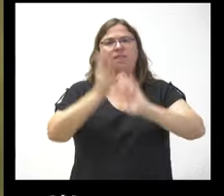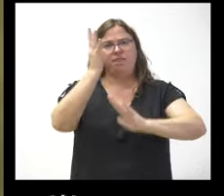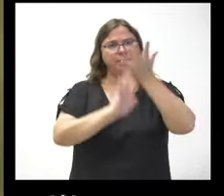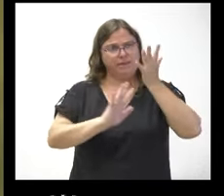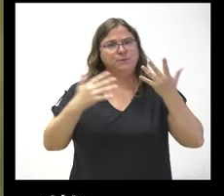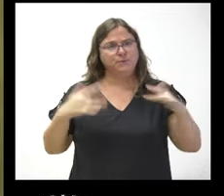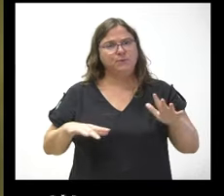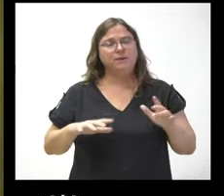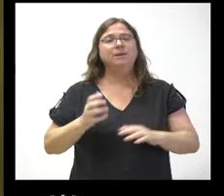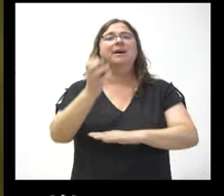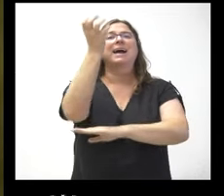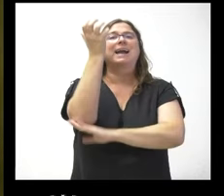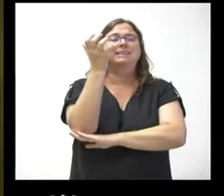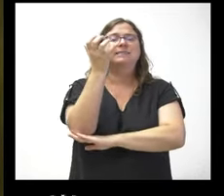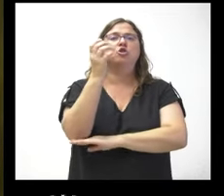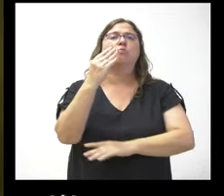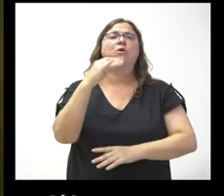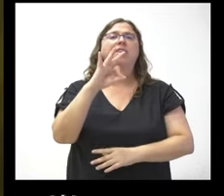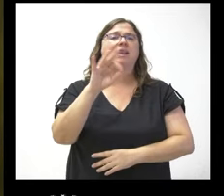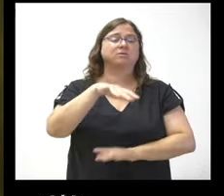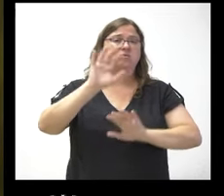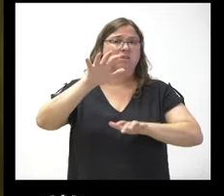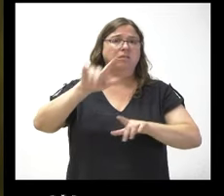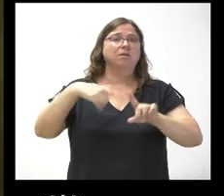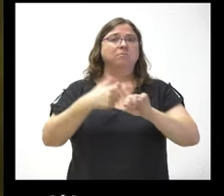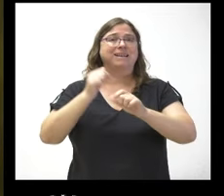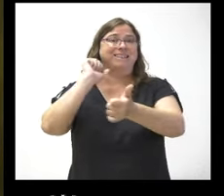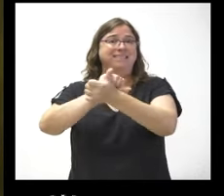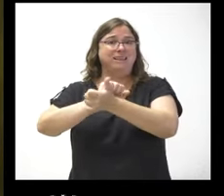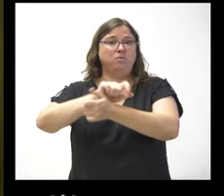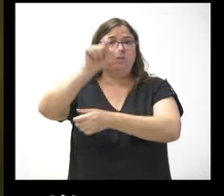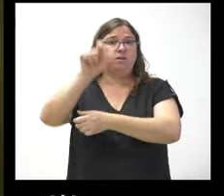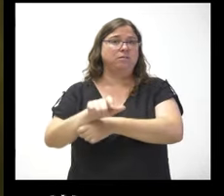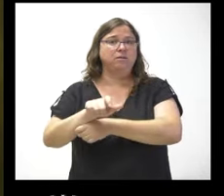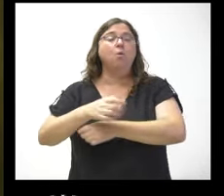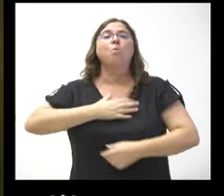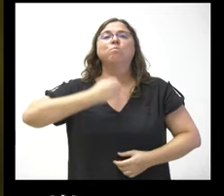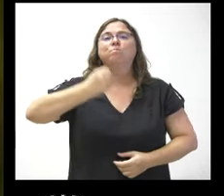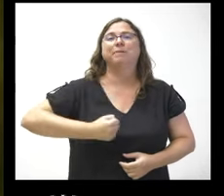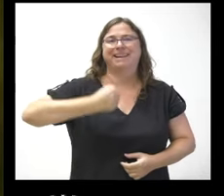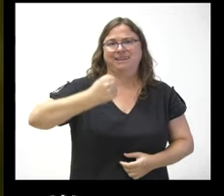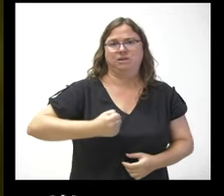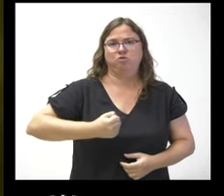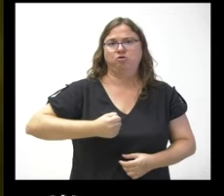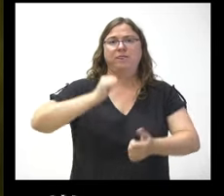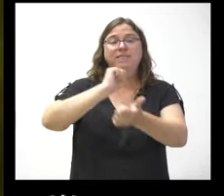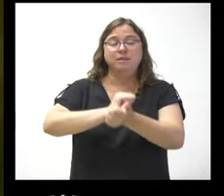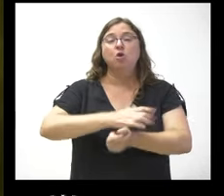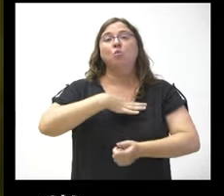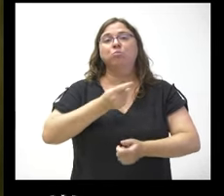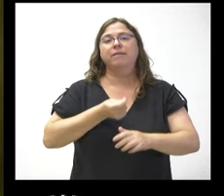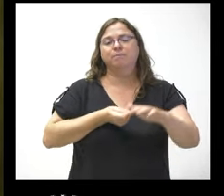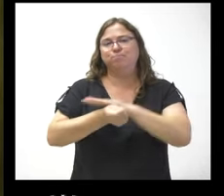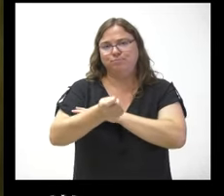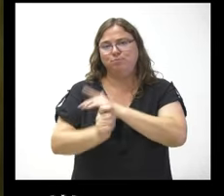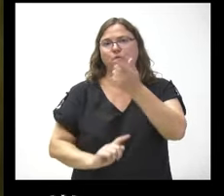castrillo de los polvazares en León y un suceso añadido a él con la detención de un peregrino como posible causante del